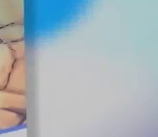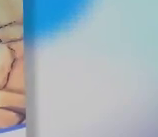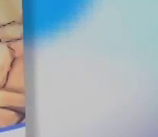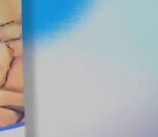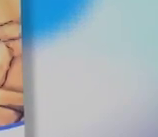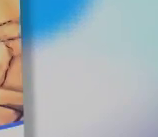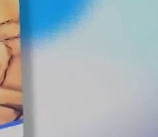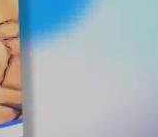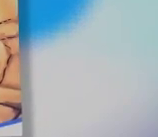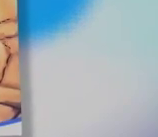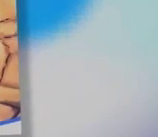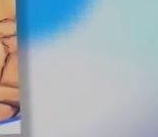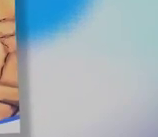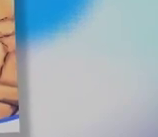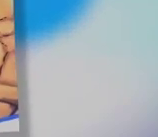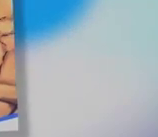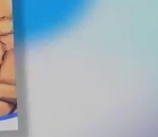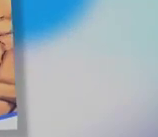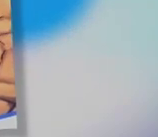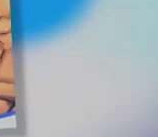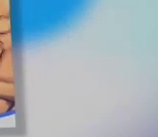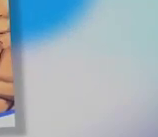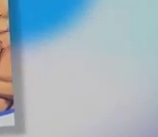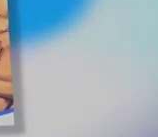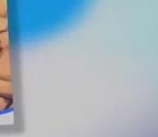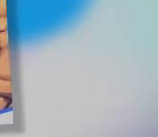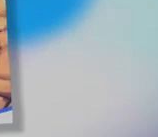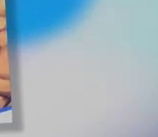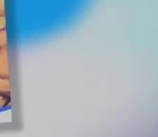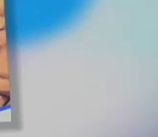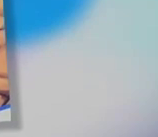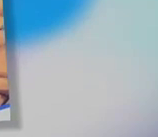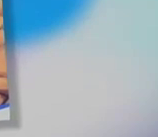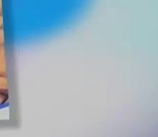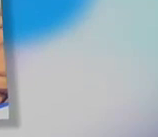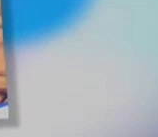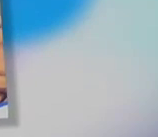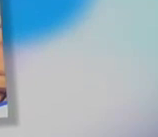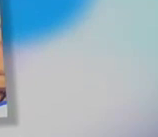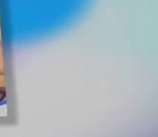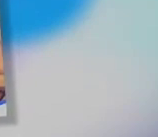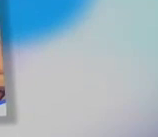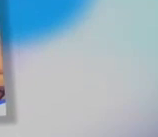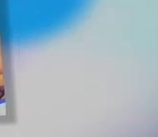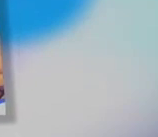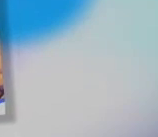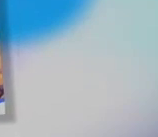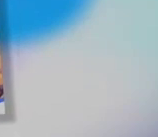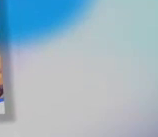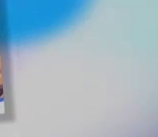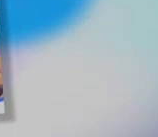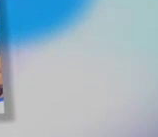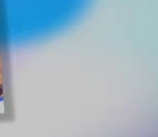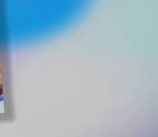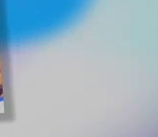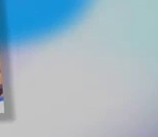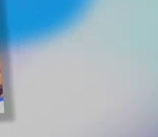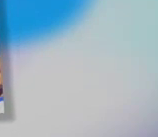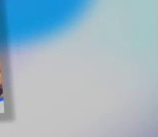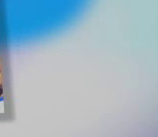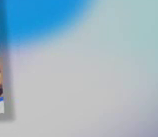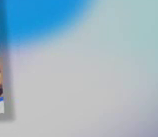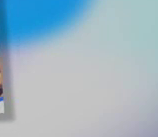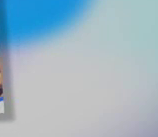este proyecto sea discutido en la Asamblea Legislativa y para que sea votado. Pero además, importantísimo que